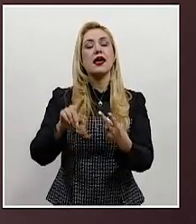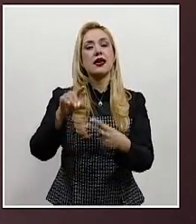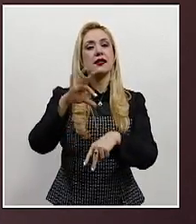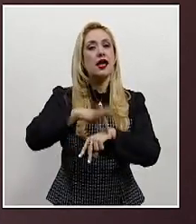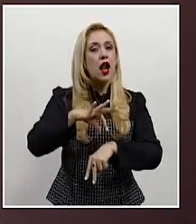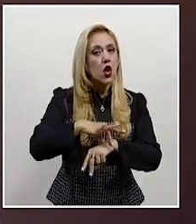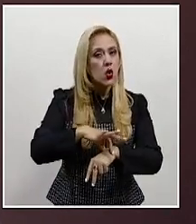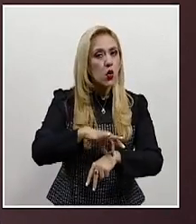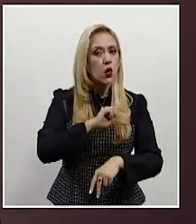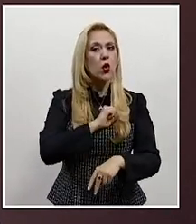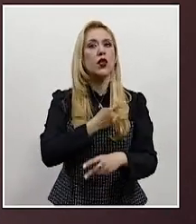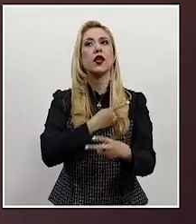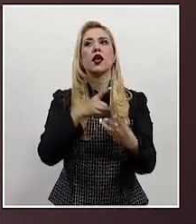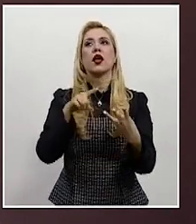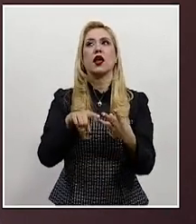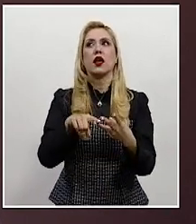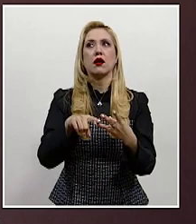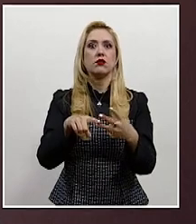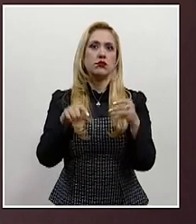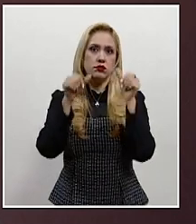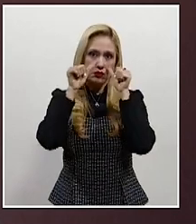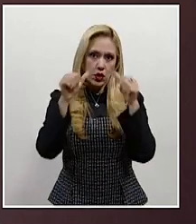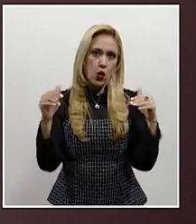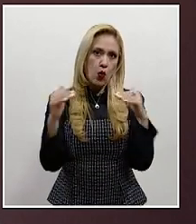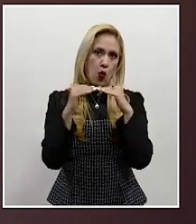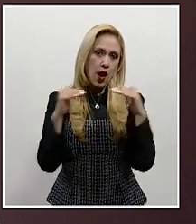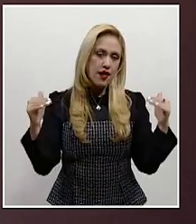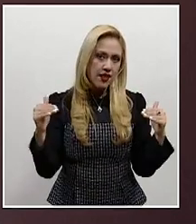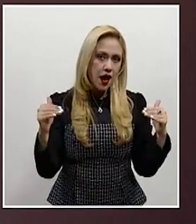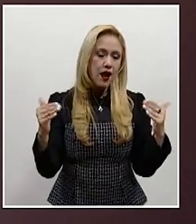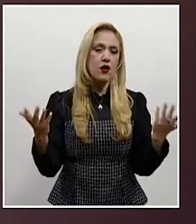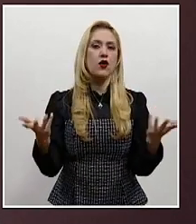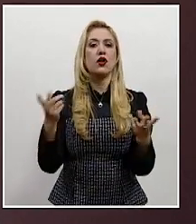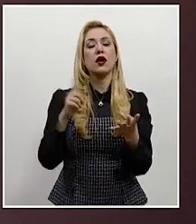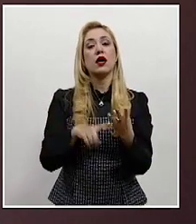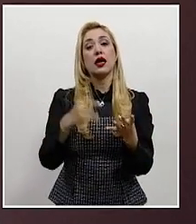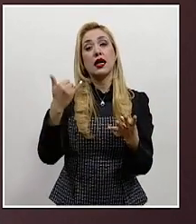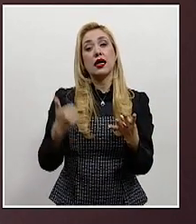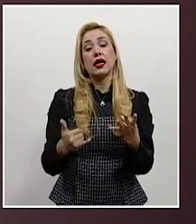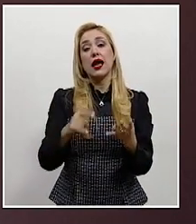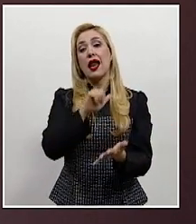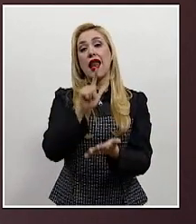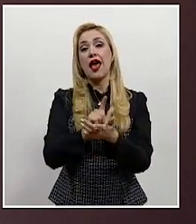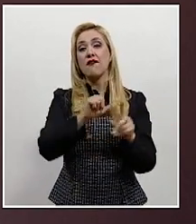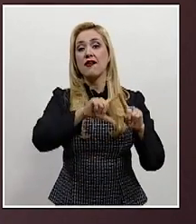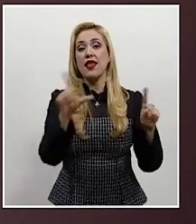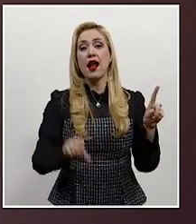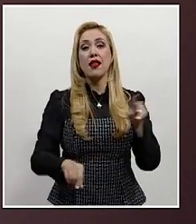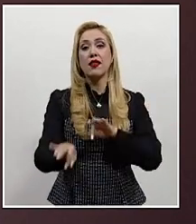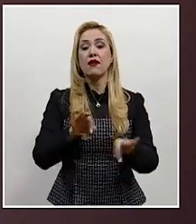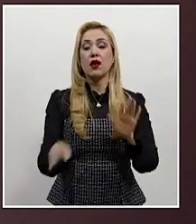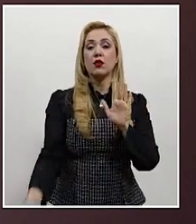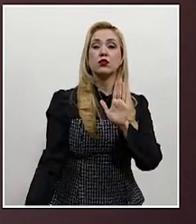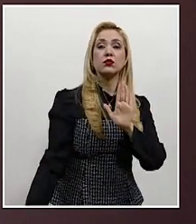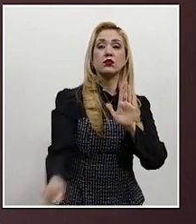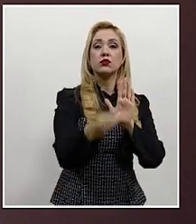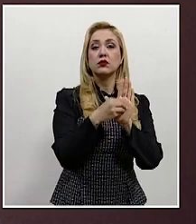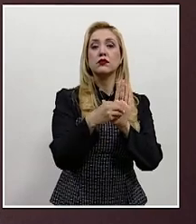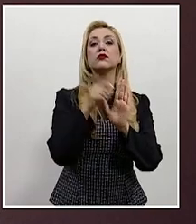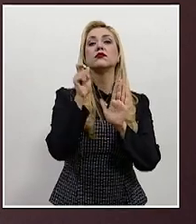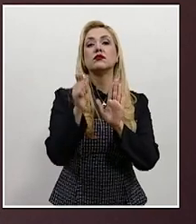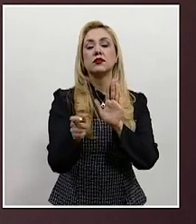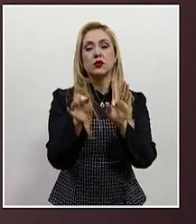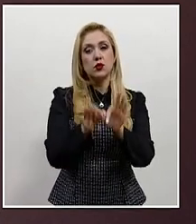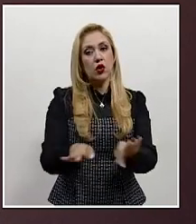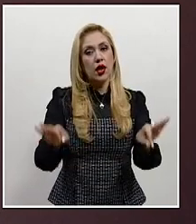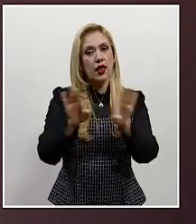digno, igualitario y ahora con la reciente incorporación a la Ley Federal del Trabajo de los elementos fundamentales